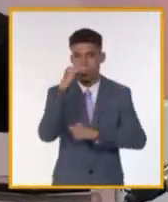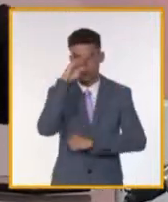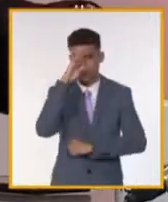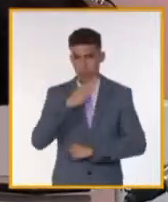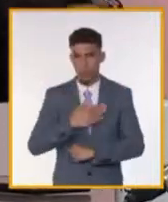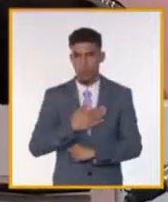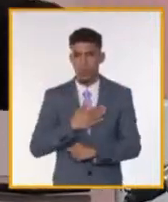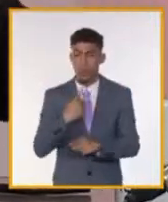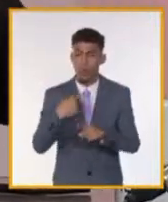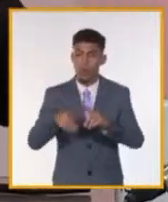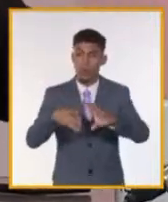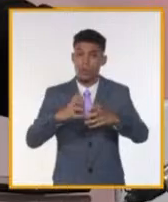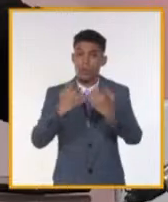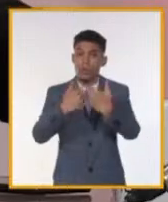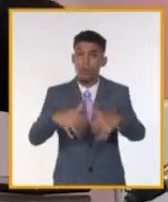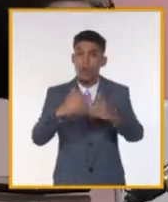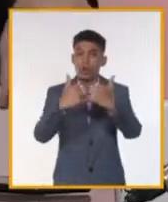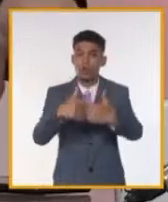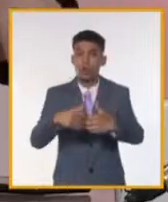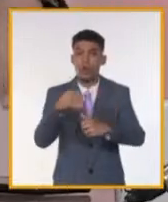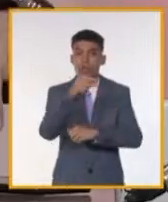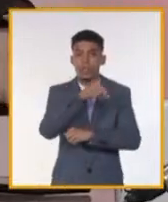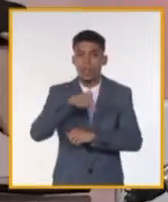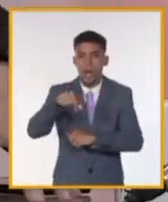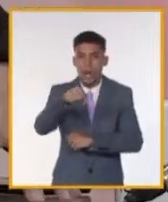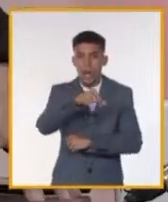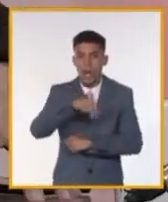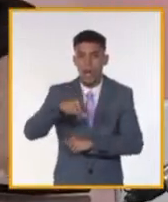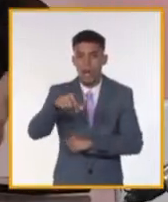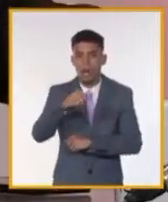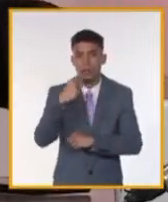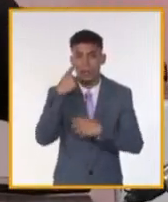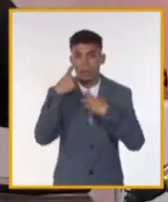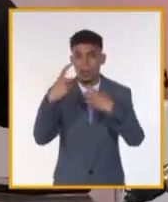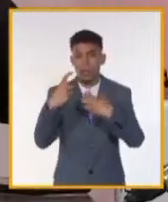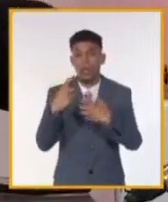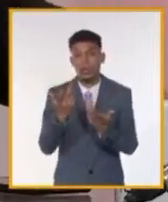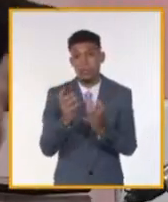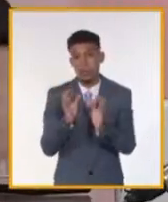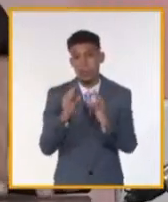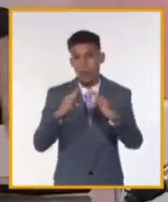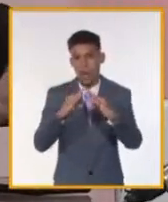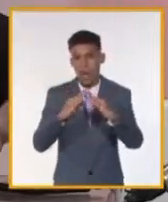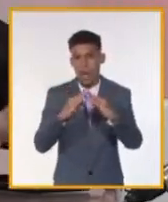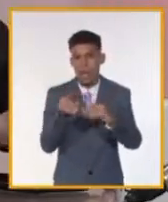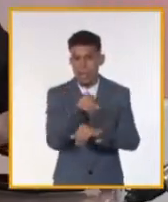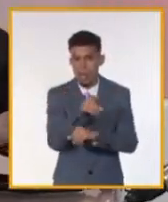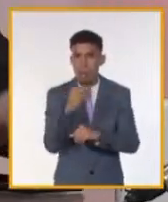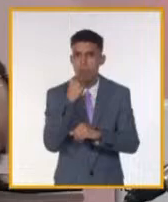otro, la producción salina, importante para que cada uno de los hogares pueda tener